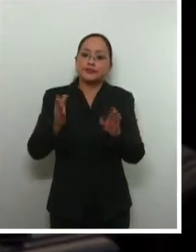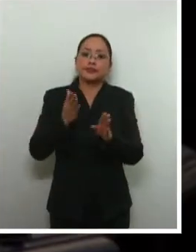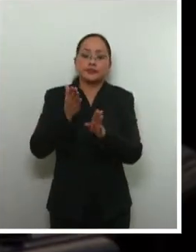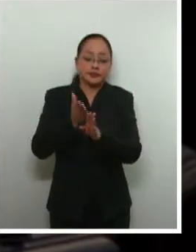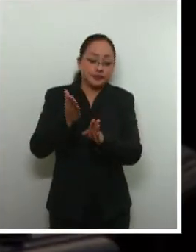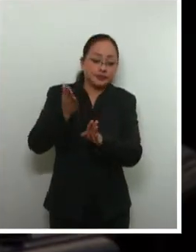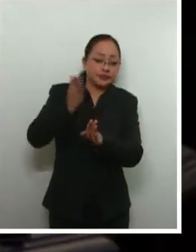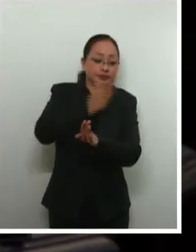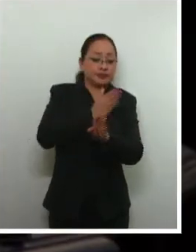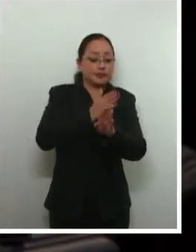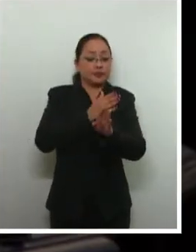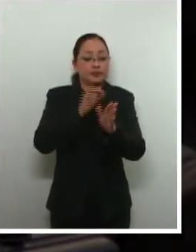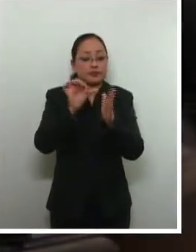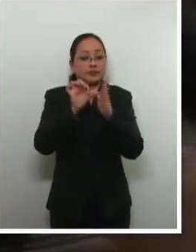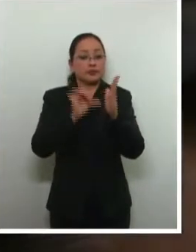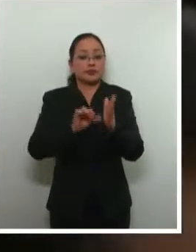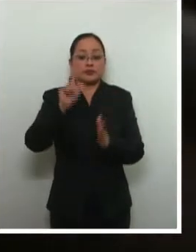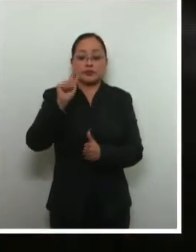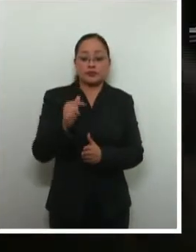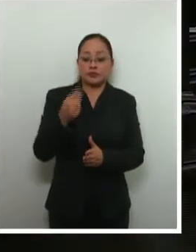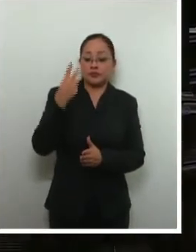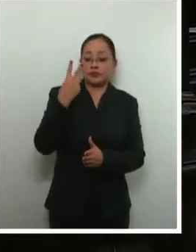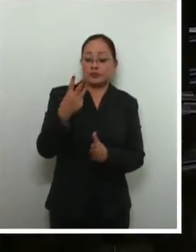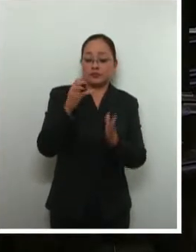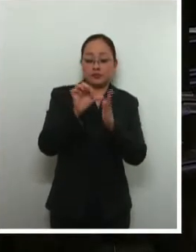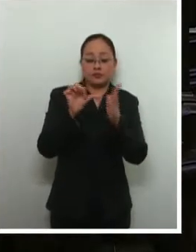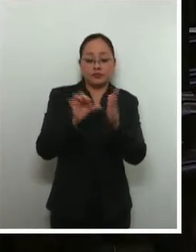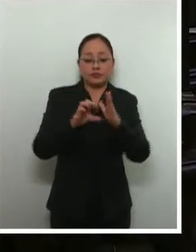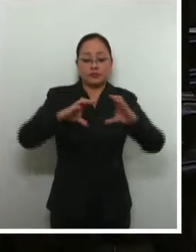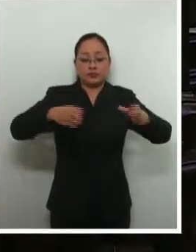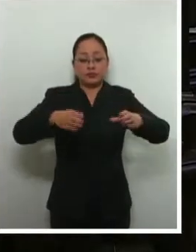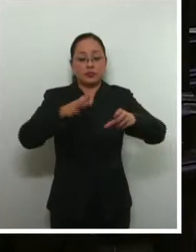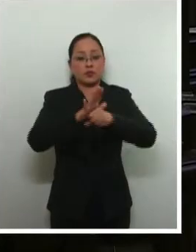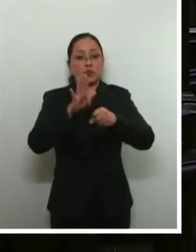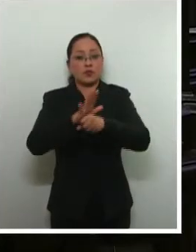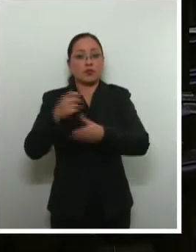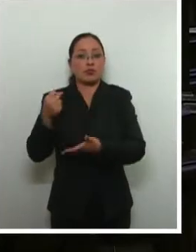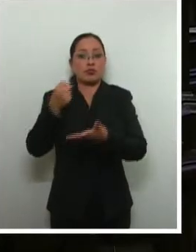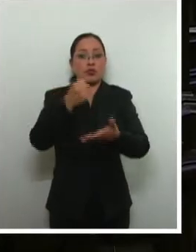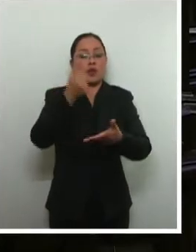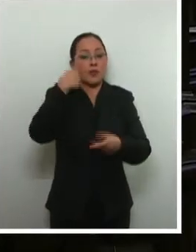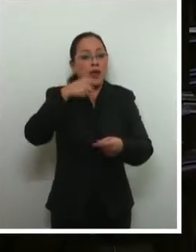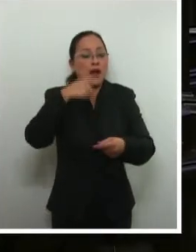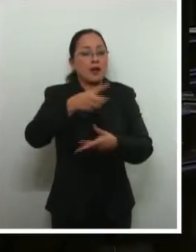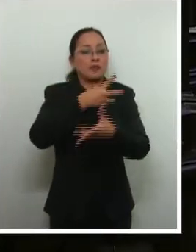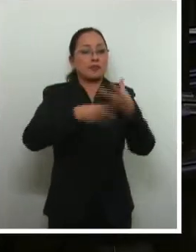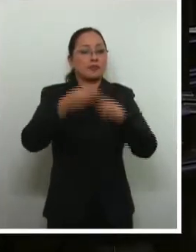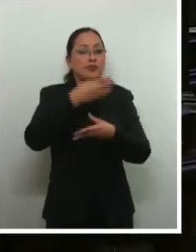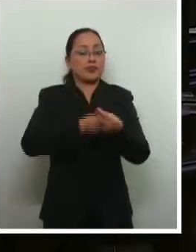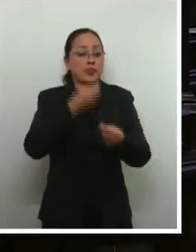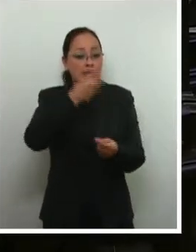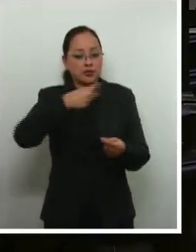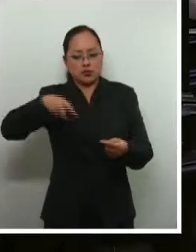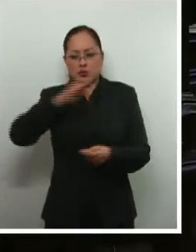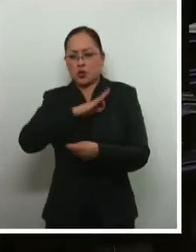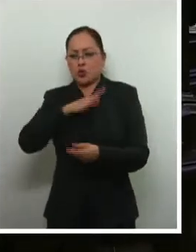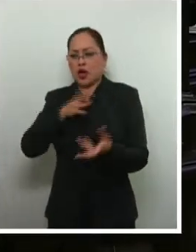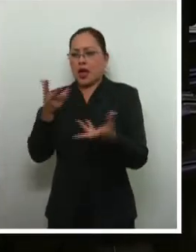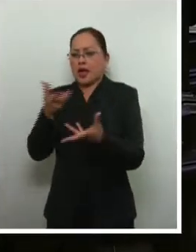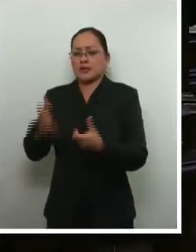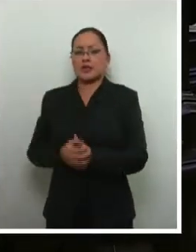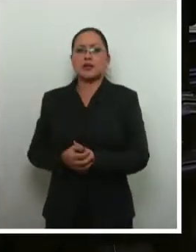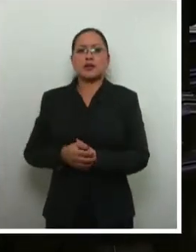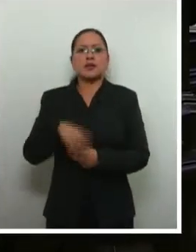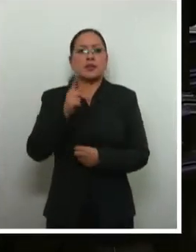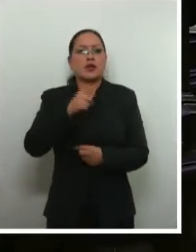logramos en el artículo 73 del Fondo de Capitalidad, aquí lo vamos a lograr, pero al